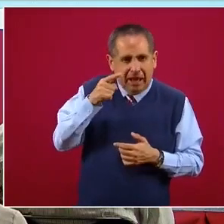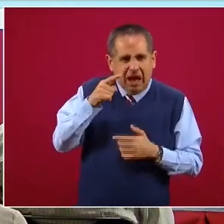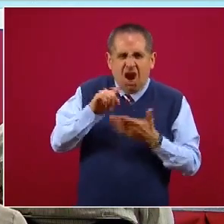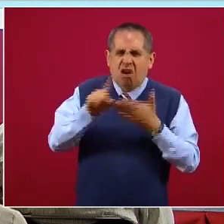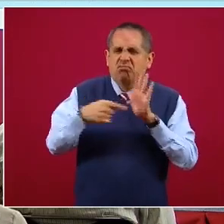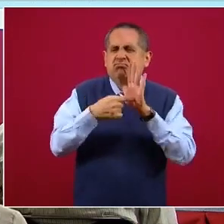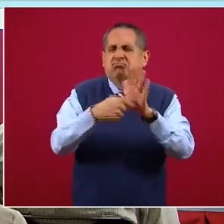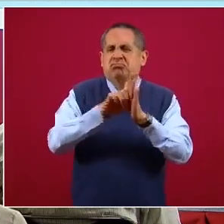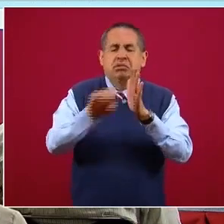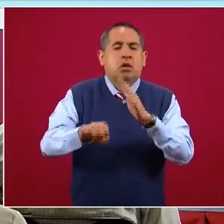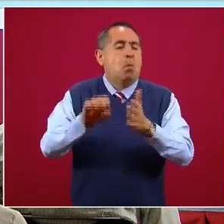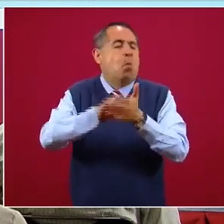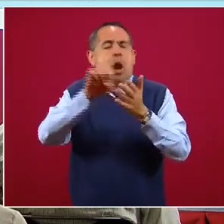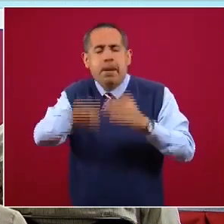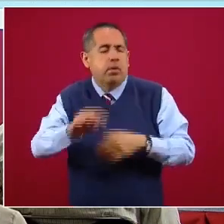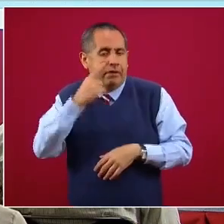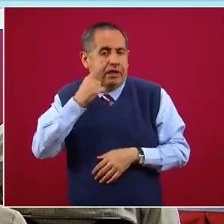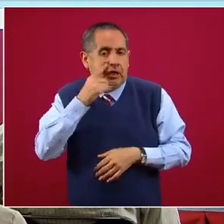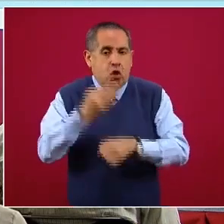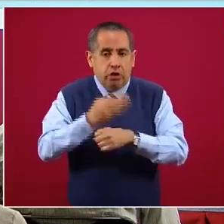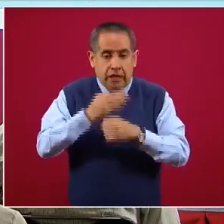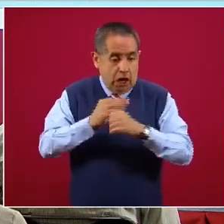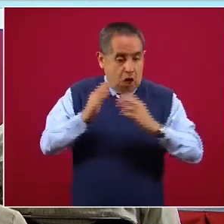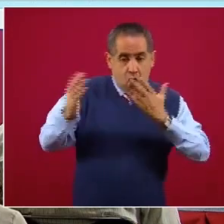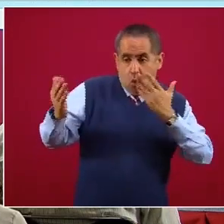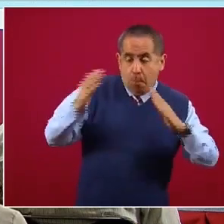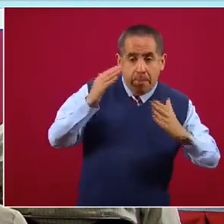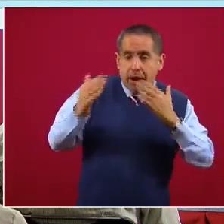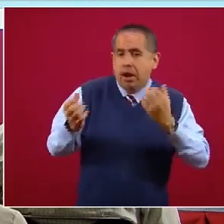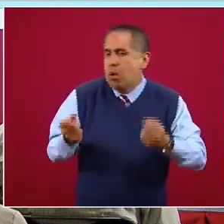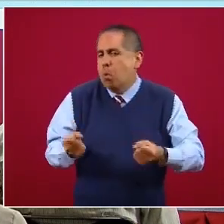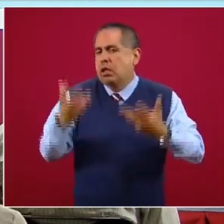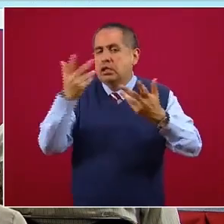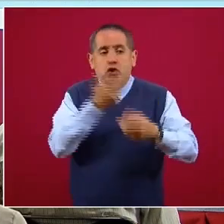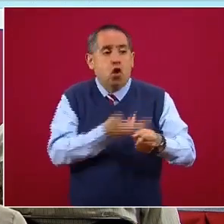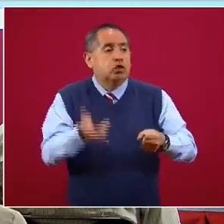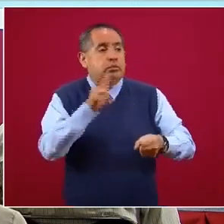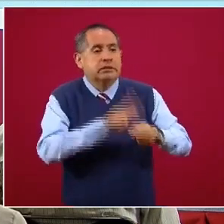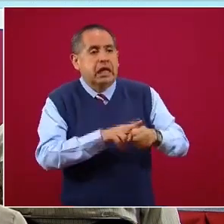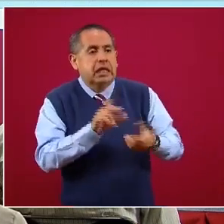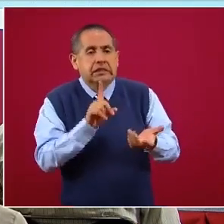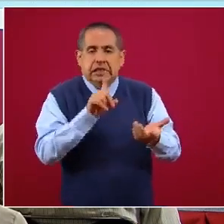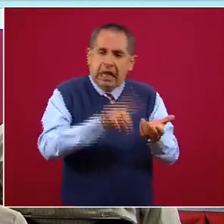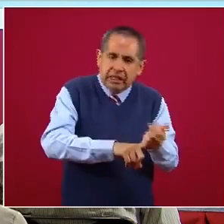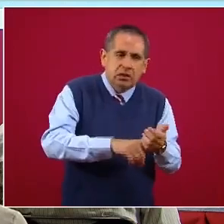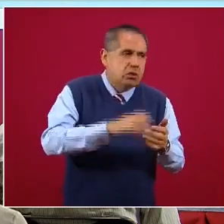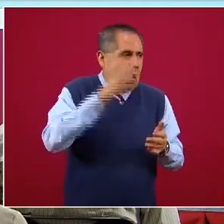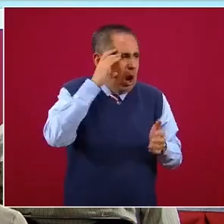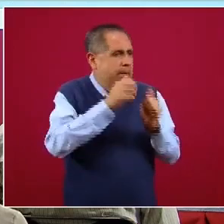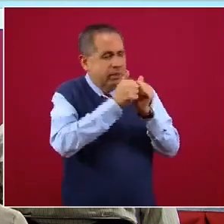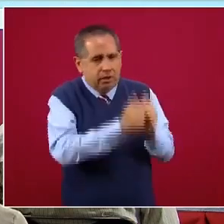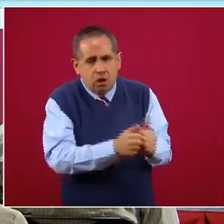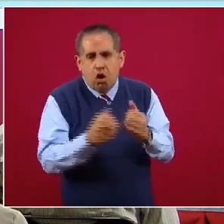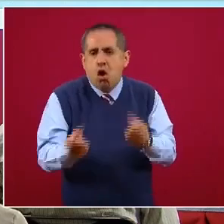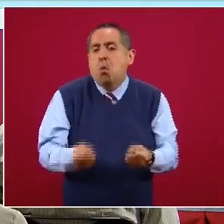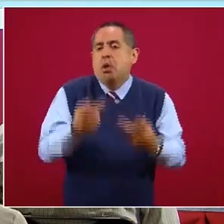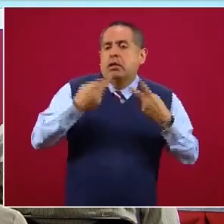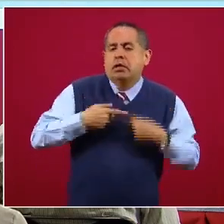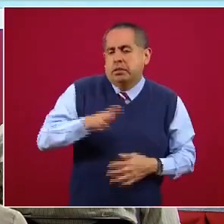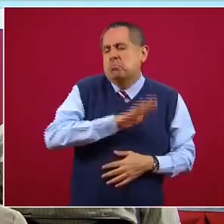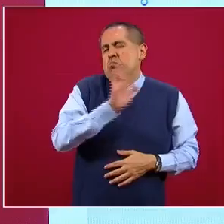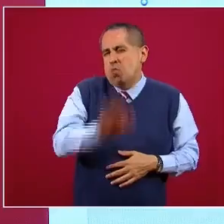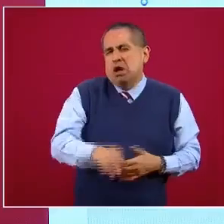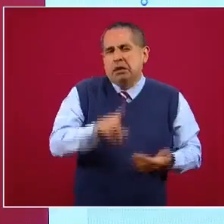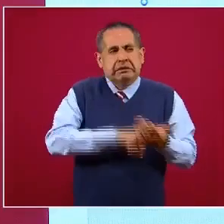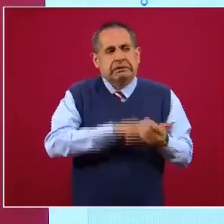concreto, si en este momento comparáramos el número de hospitalizaciones o el número de muertes que desafortunadamente